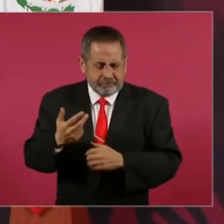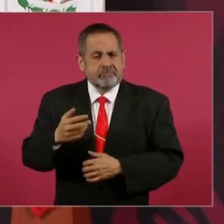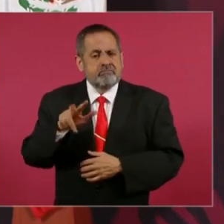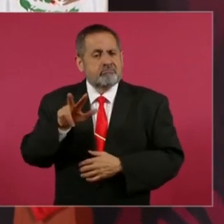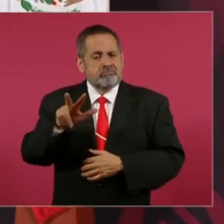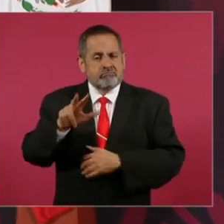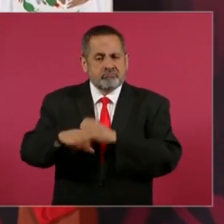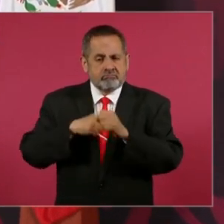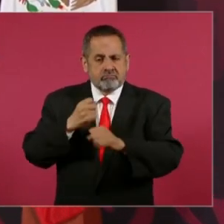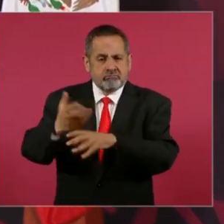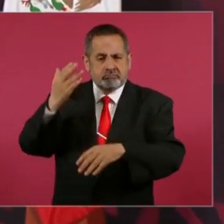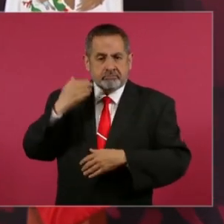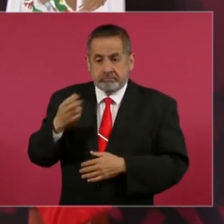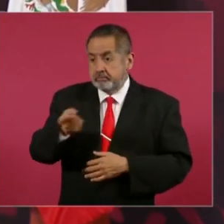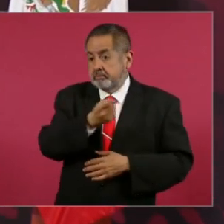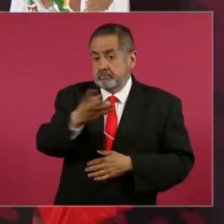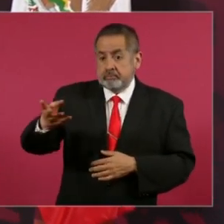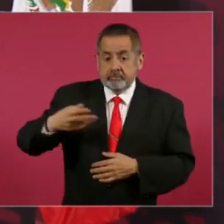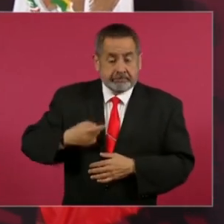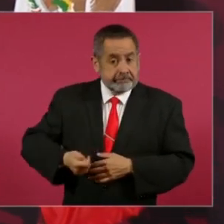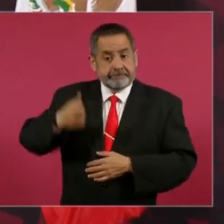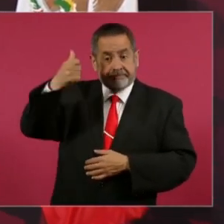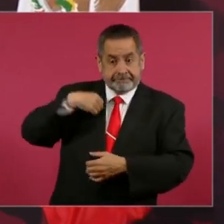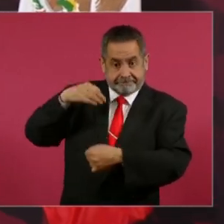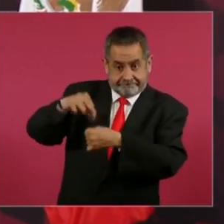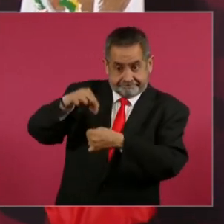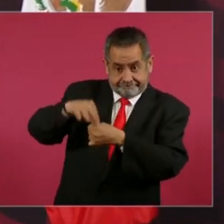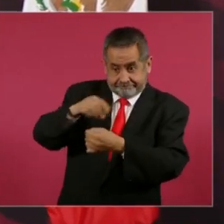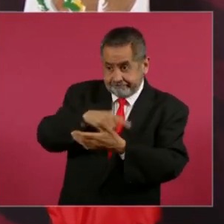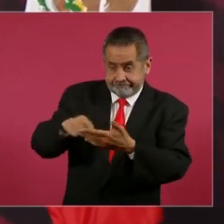18 años, ya los que van a votar por primera vez,